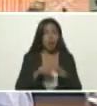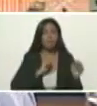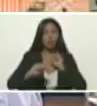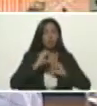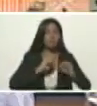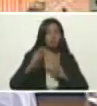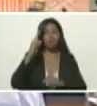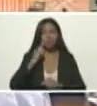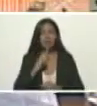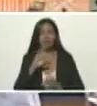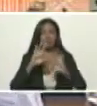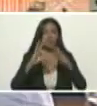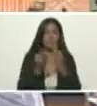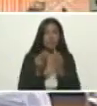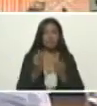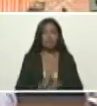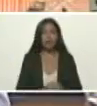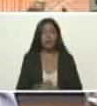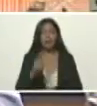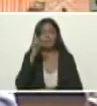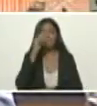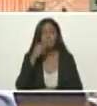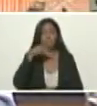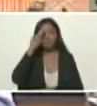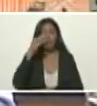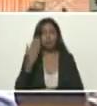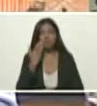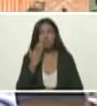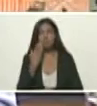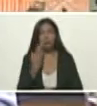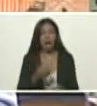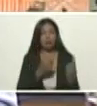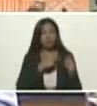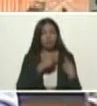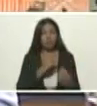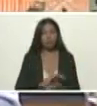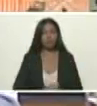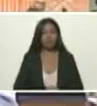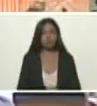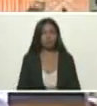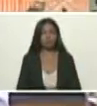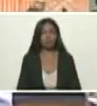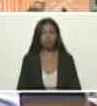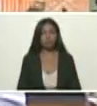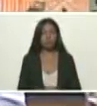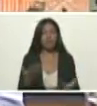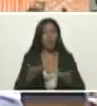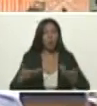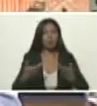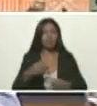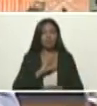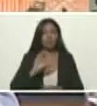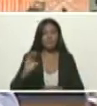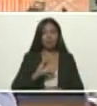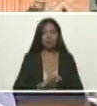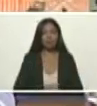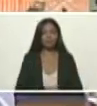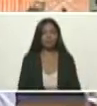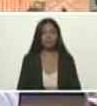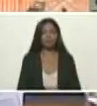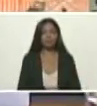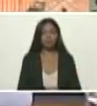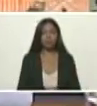movimiento bolivariano de familias, padres, madres y representantes, las cocineras de la patria,